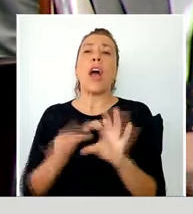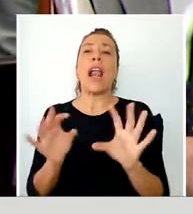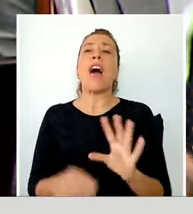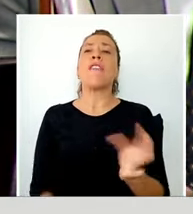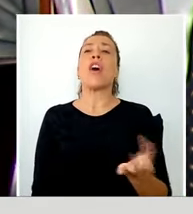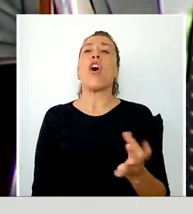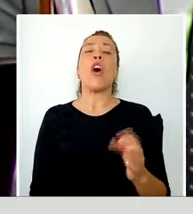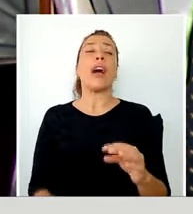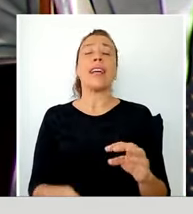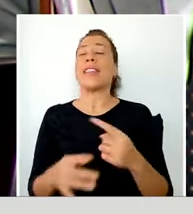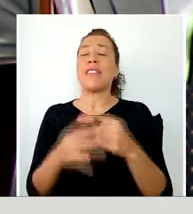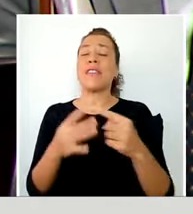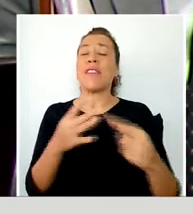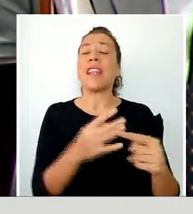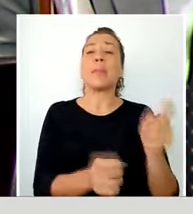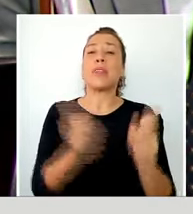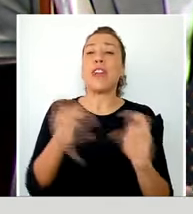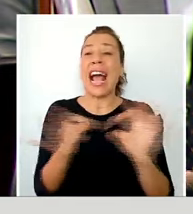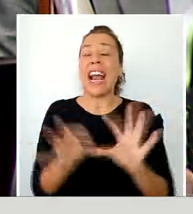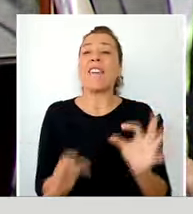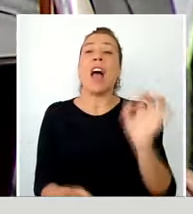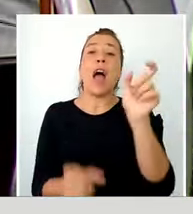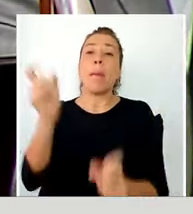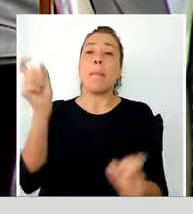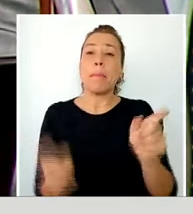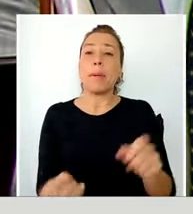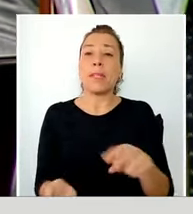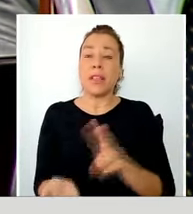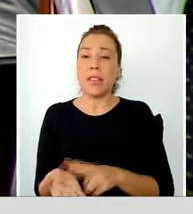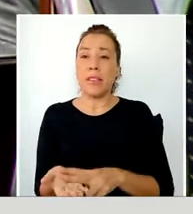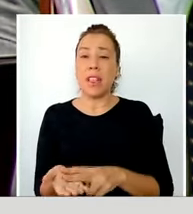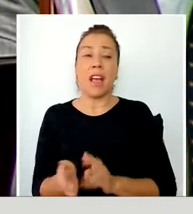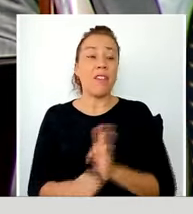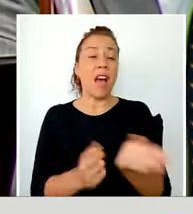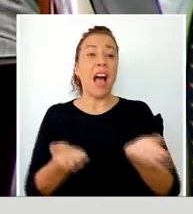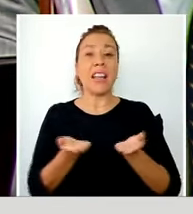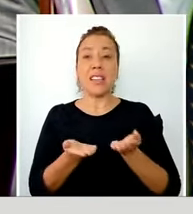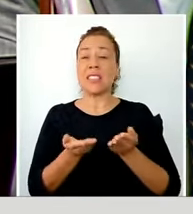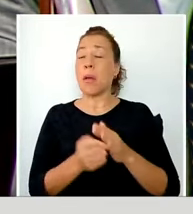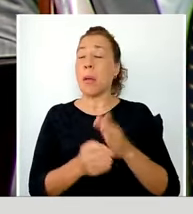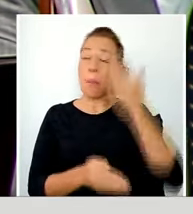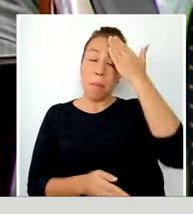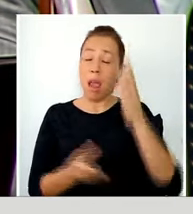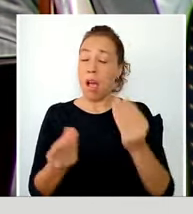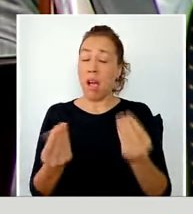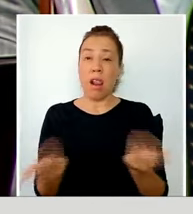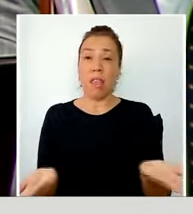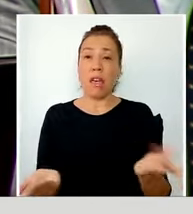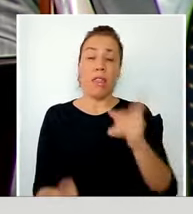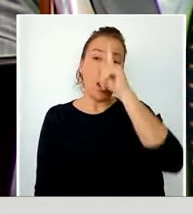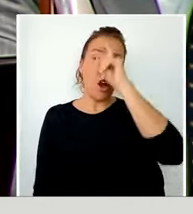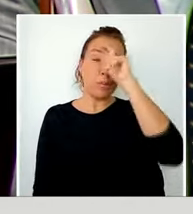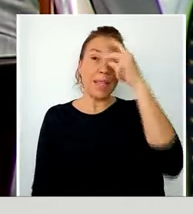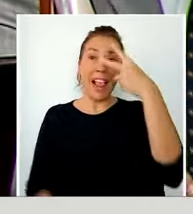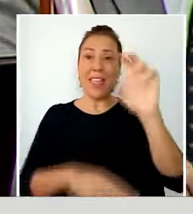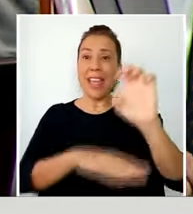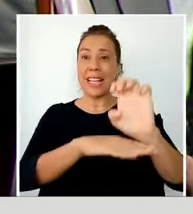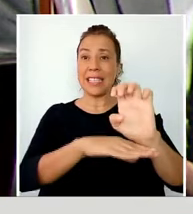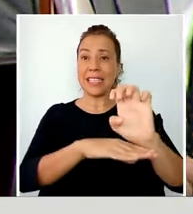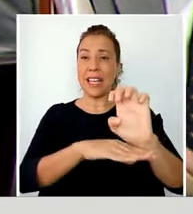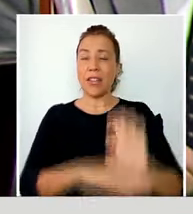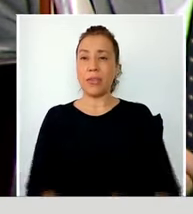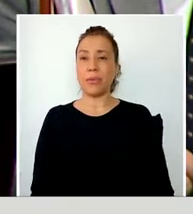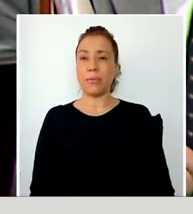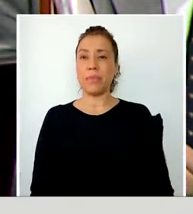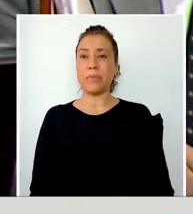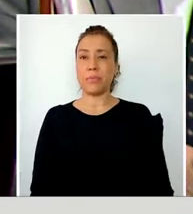graves porque tenemos gente que de verdad está siendo atendida en condiciones deplorables en los hospitales estatales y que ni siquiera ahí los